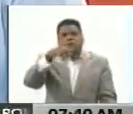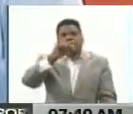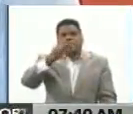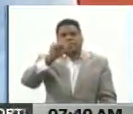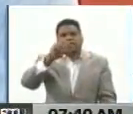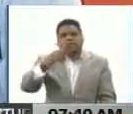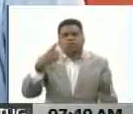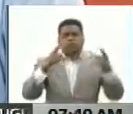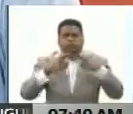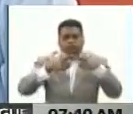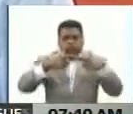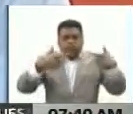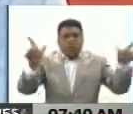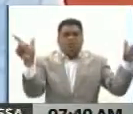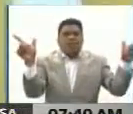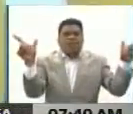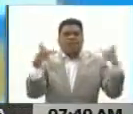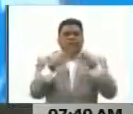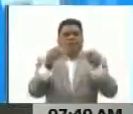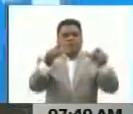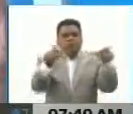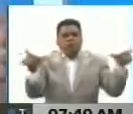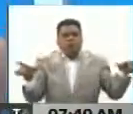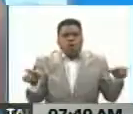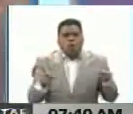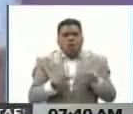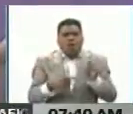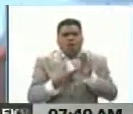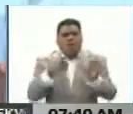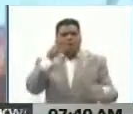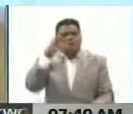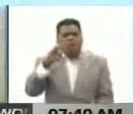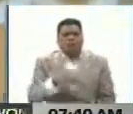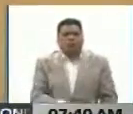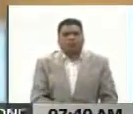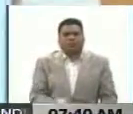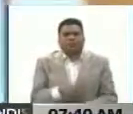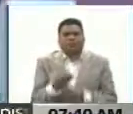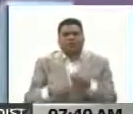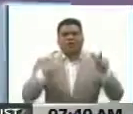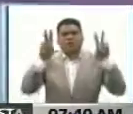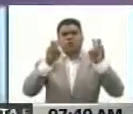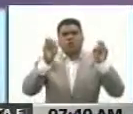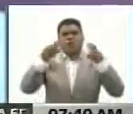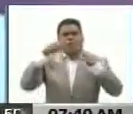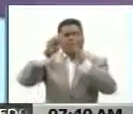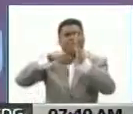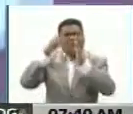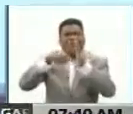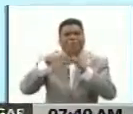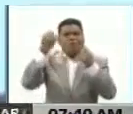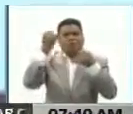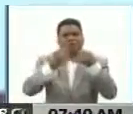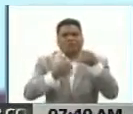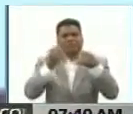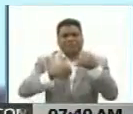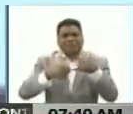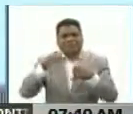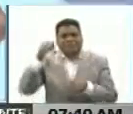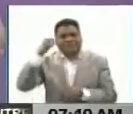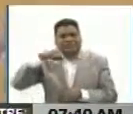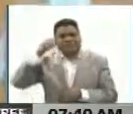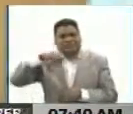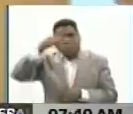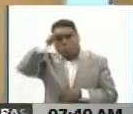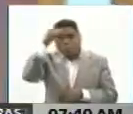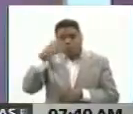aire libre para todo el público. Qué mejor manera de terminar la semana que con una invitación de una nueva película para Maisanta. Este fin de semana queremos hacer la invitación y nos diga